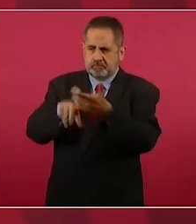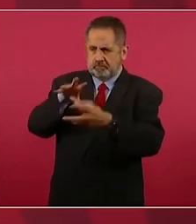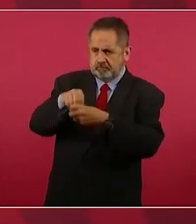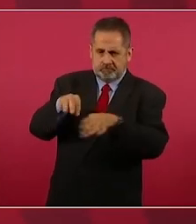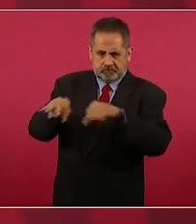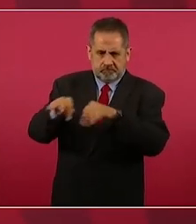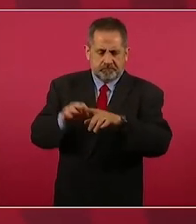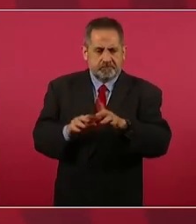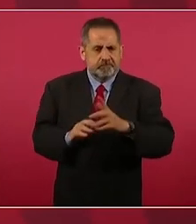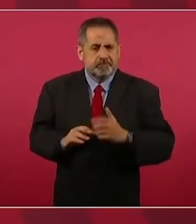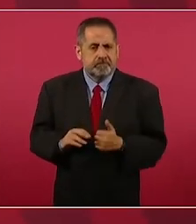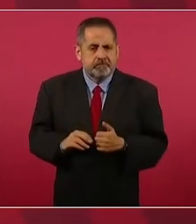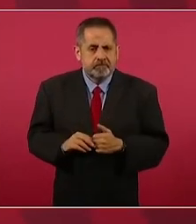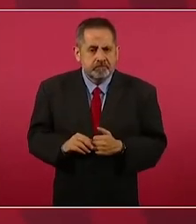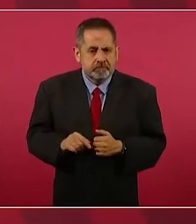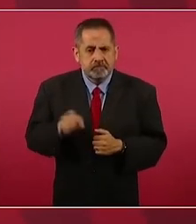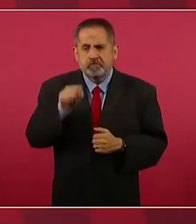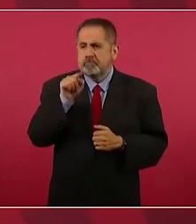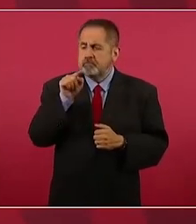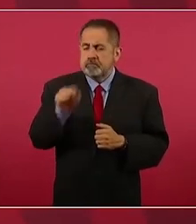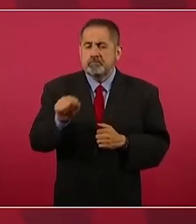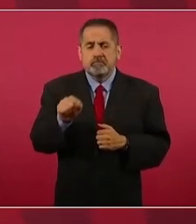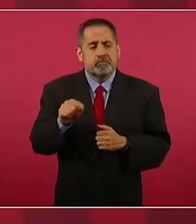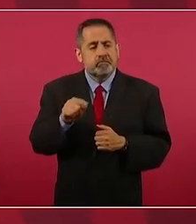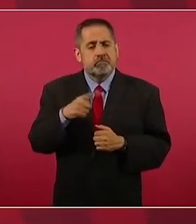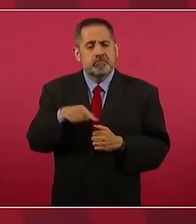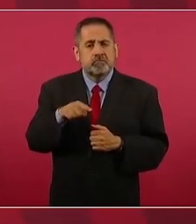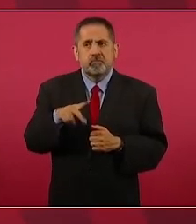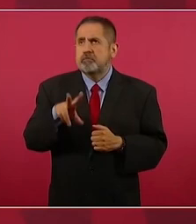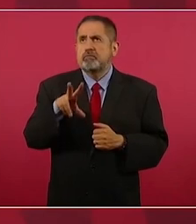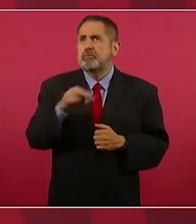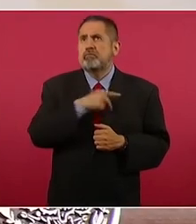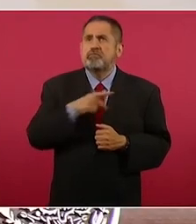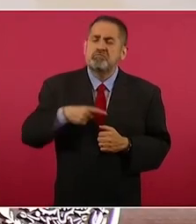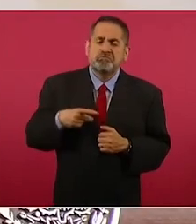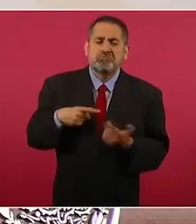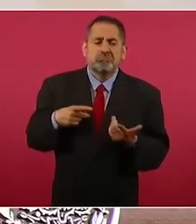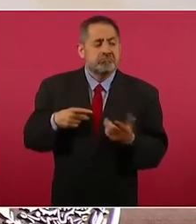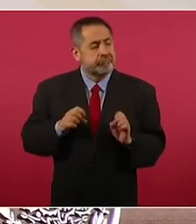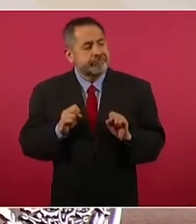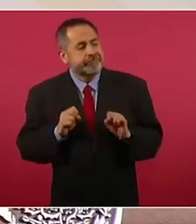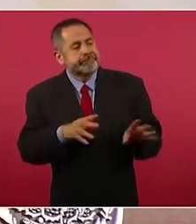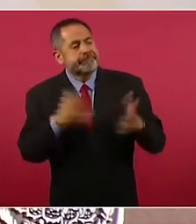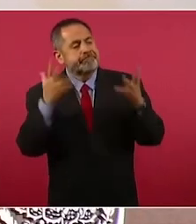no gozan o no deben de